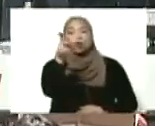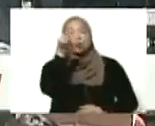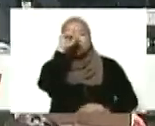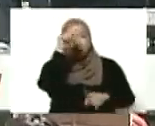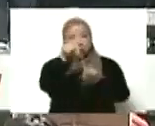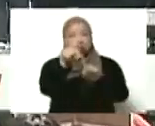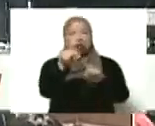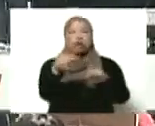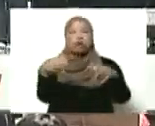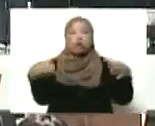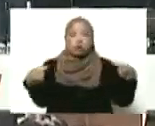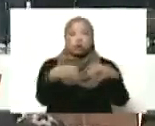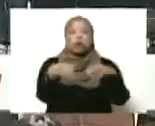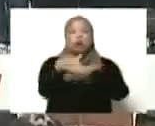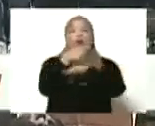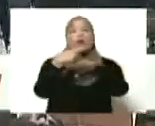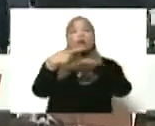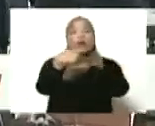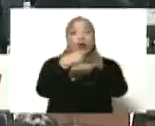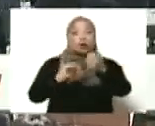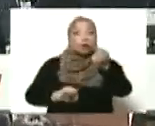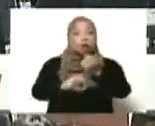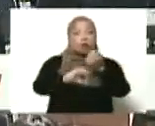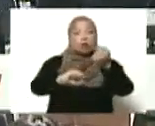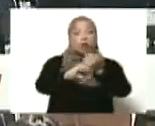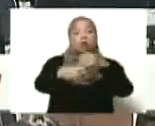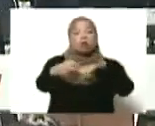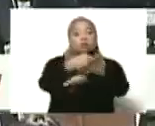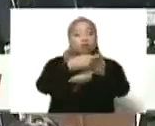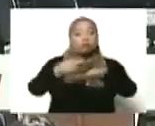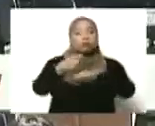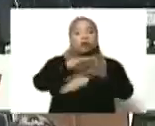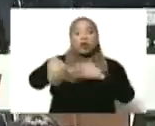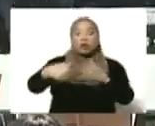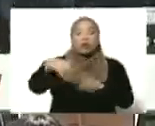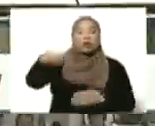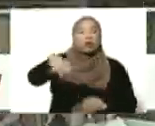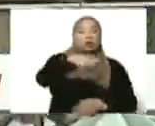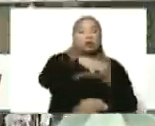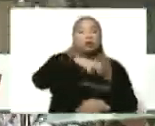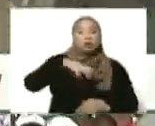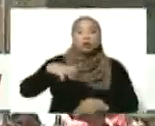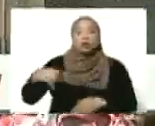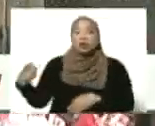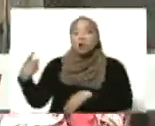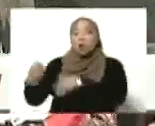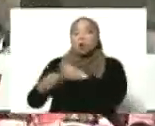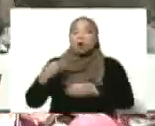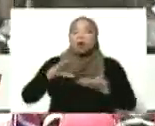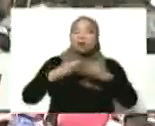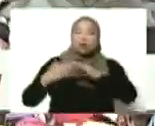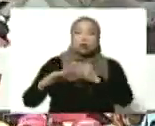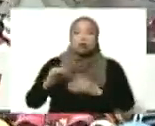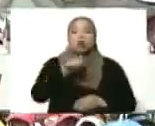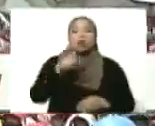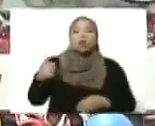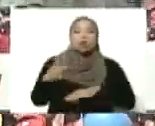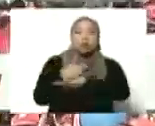que ser el partido de gobierno, el partido para gobernar en el territorio, el partido para gobernar en el